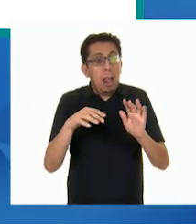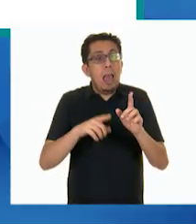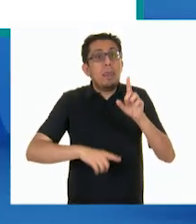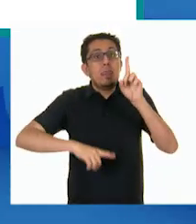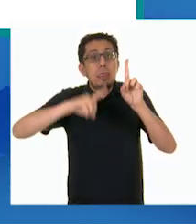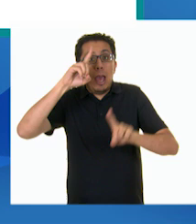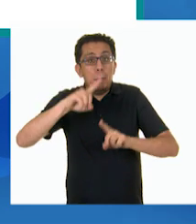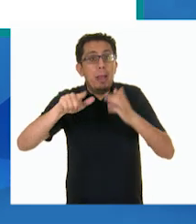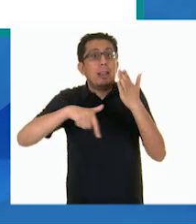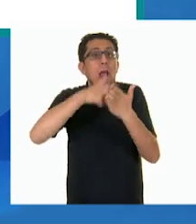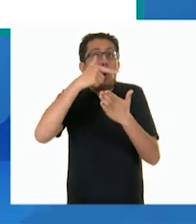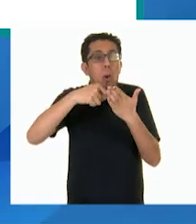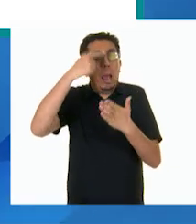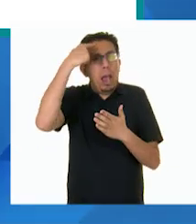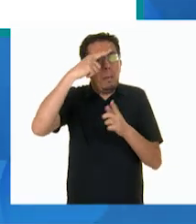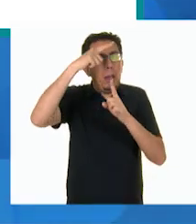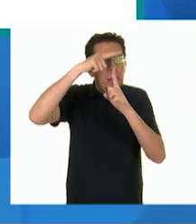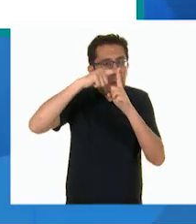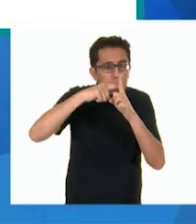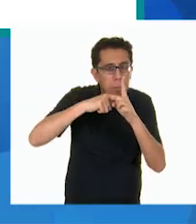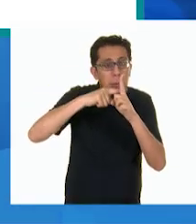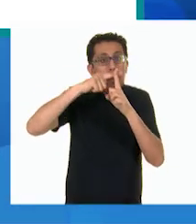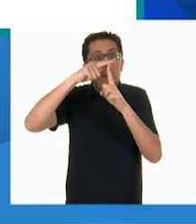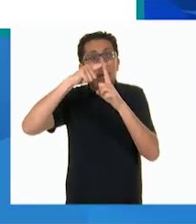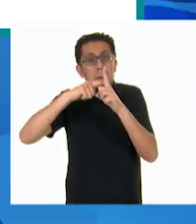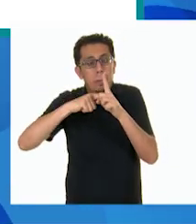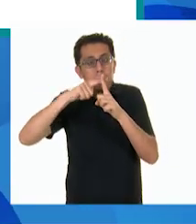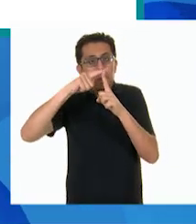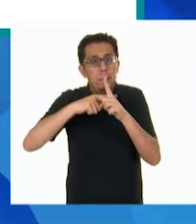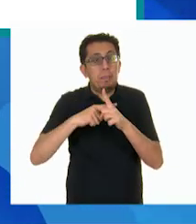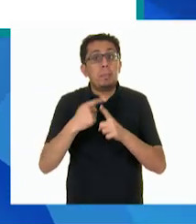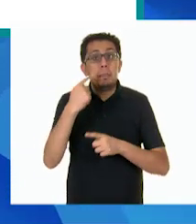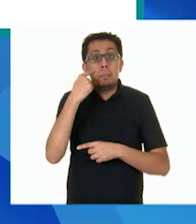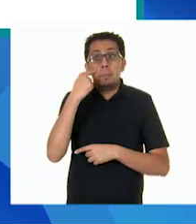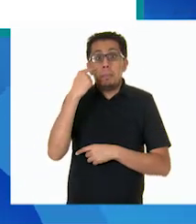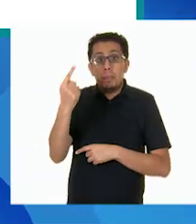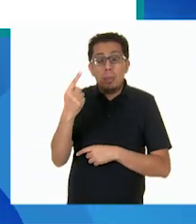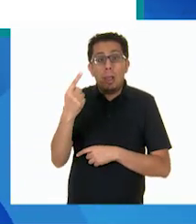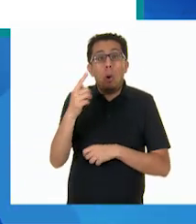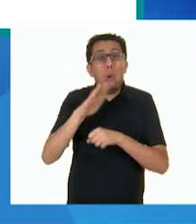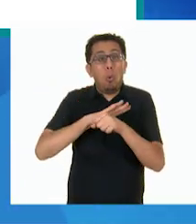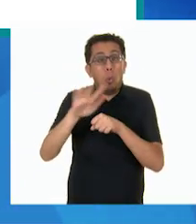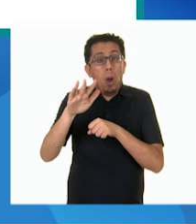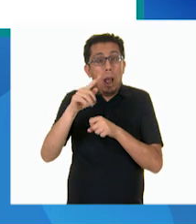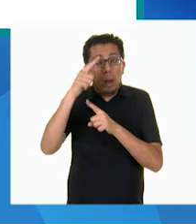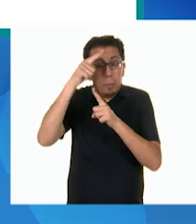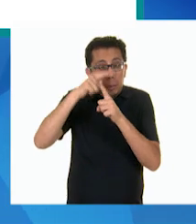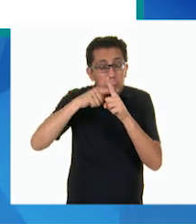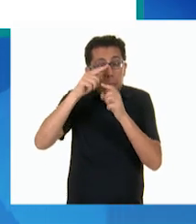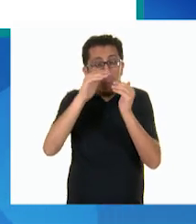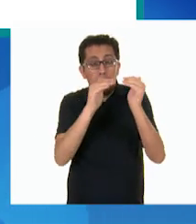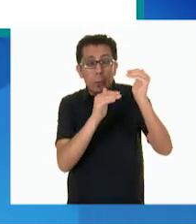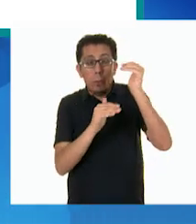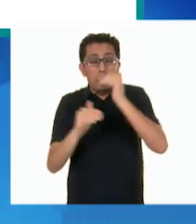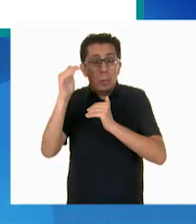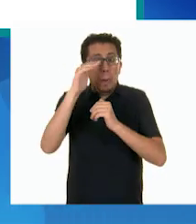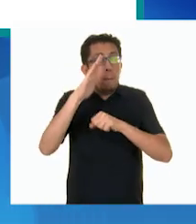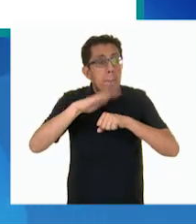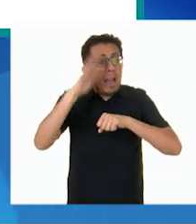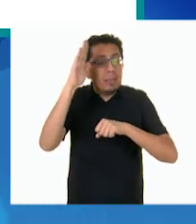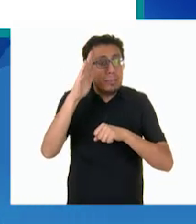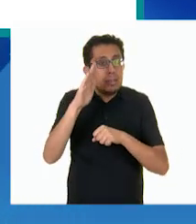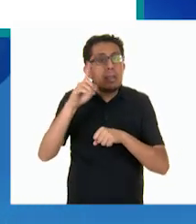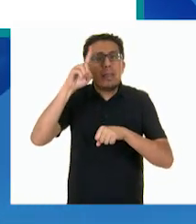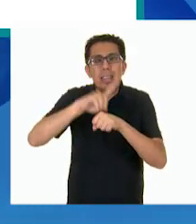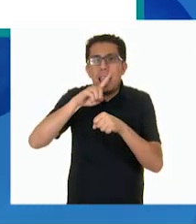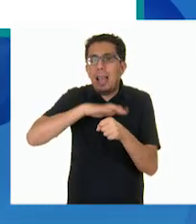lugar u otro. Cierto. Pero fíjate bien, ¿en qué día está la temperatura más alta? La temperatura más alta está,